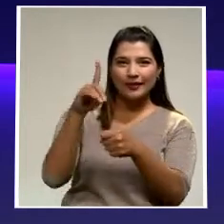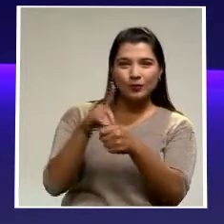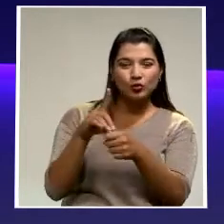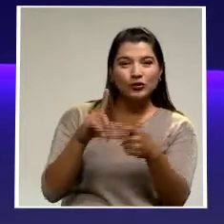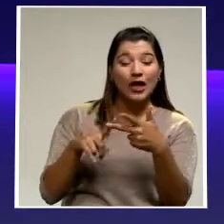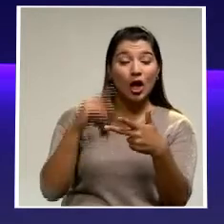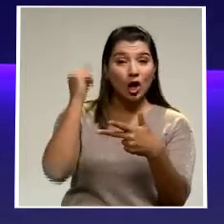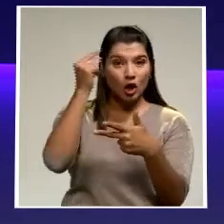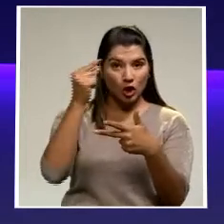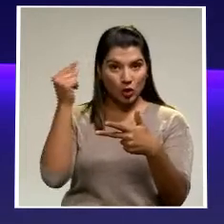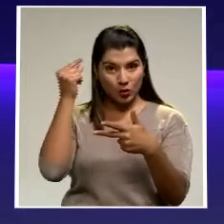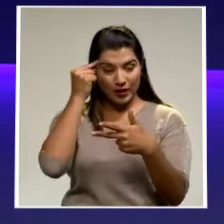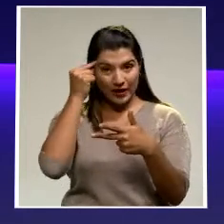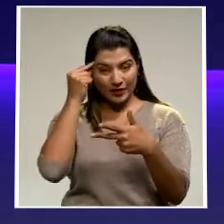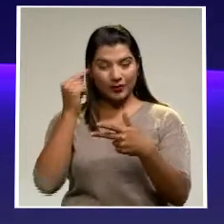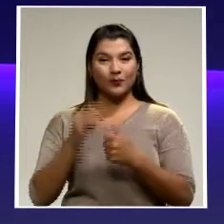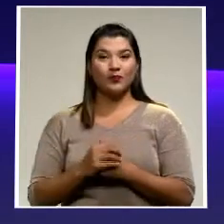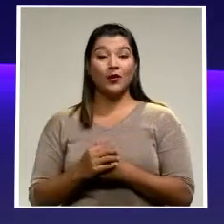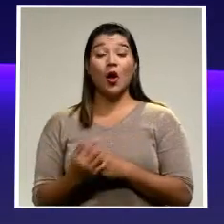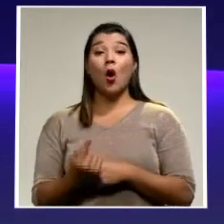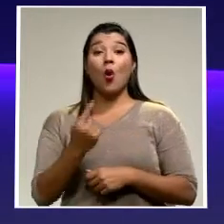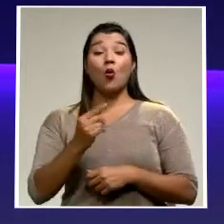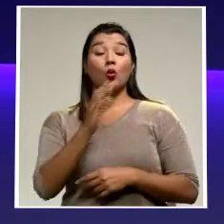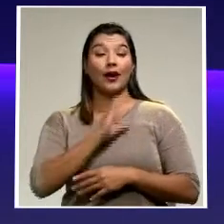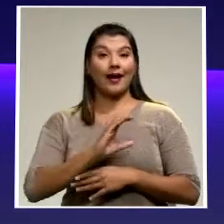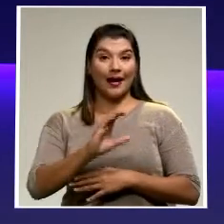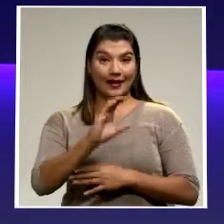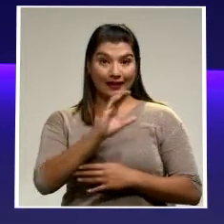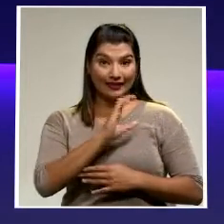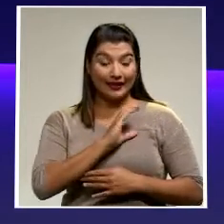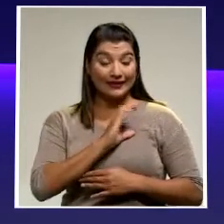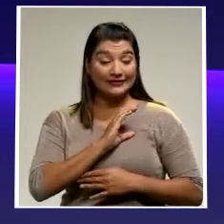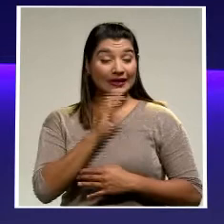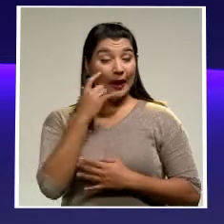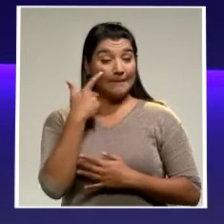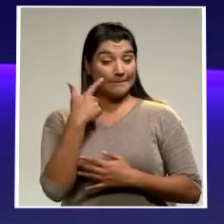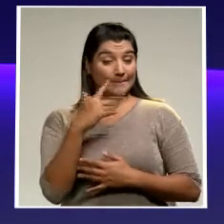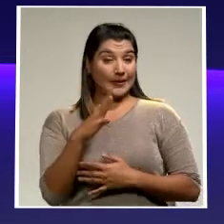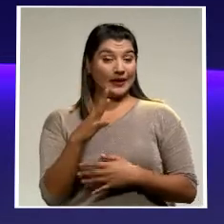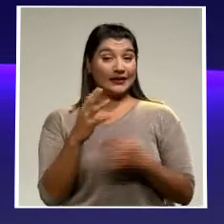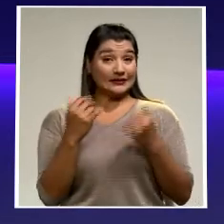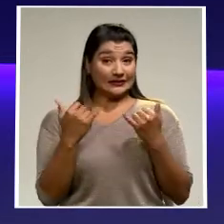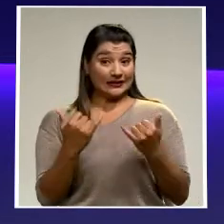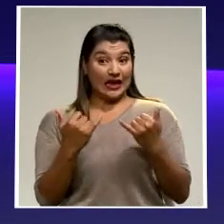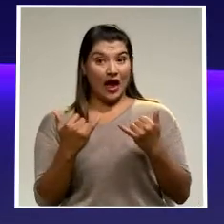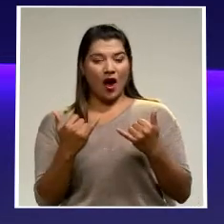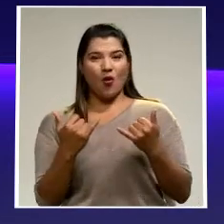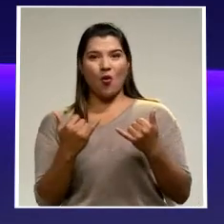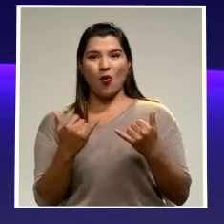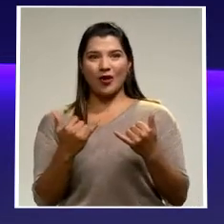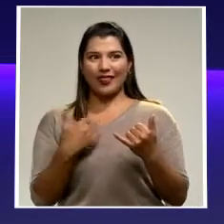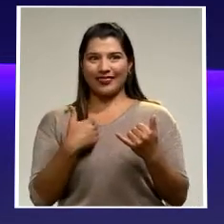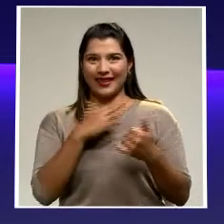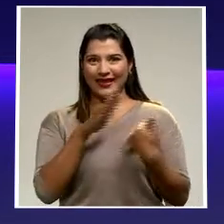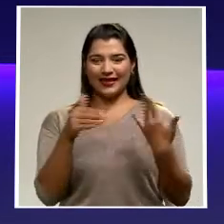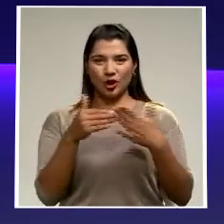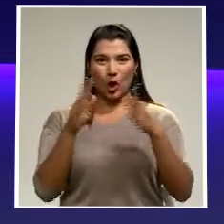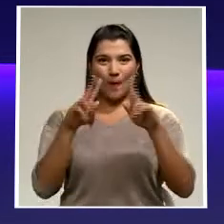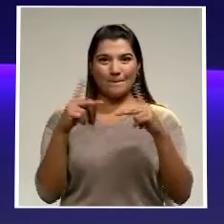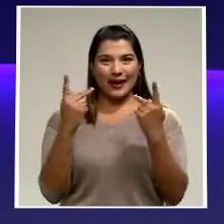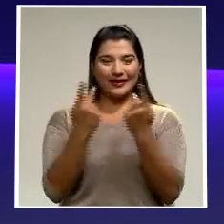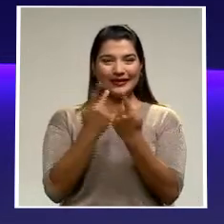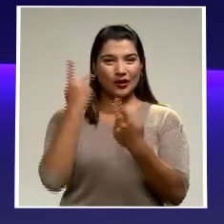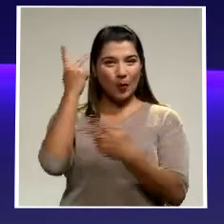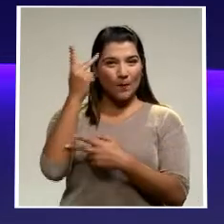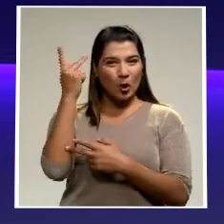Ejecutivo. Una de las características que parece atravesar a todos los partidos políticos por igual es